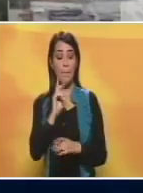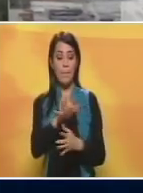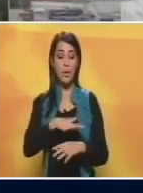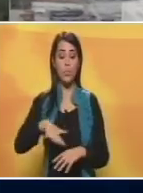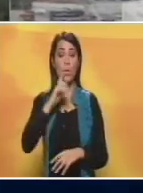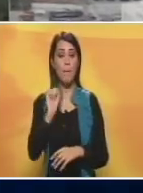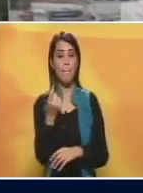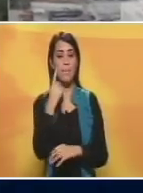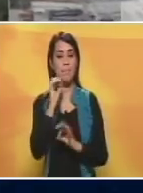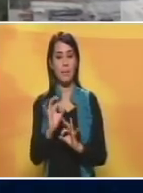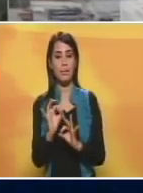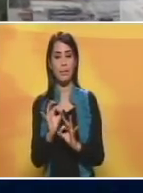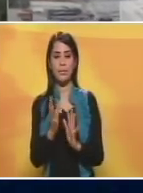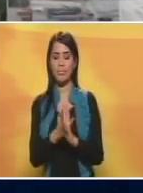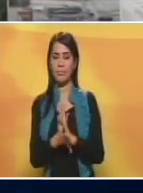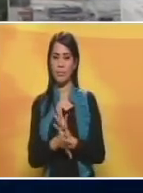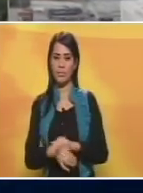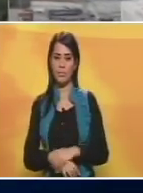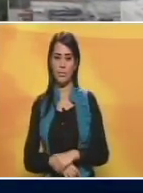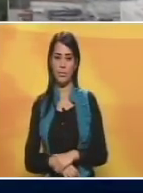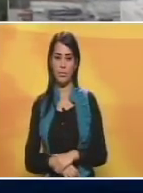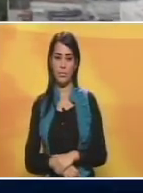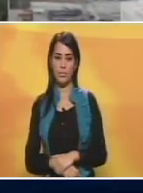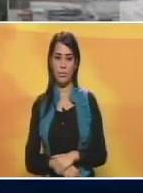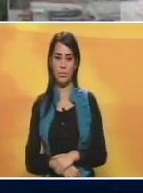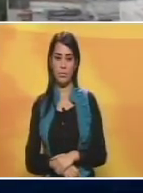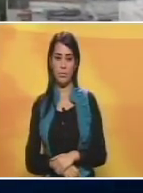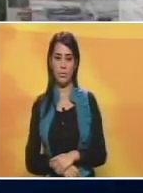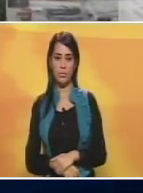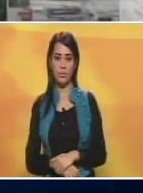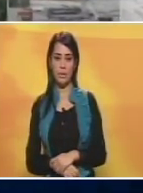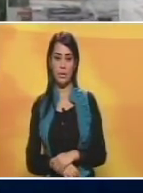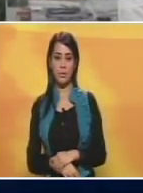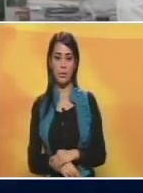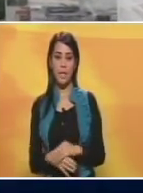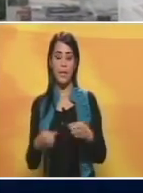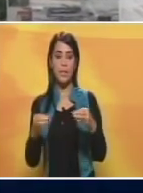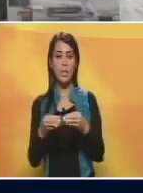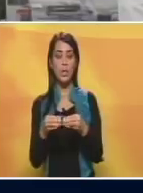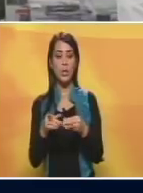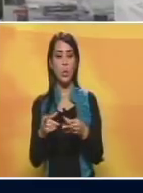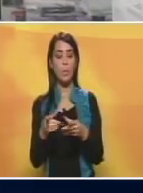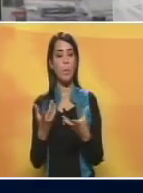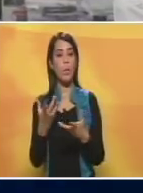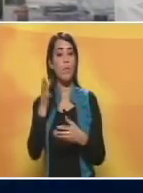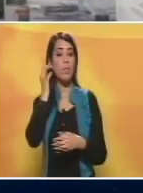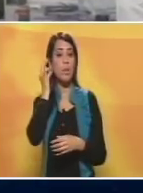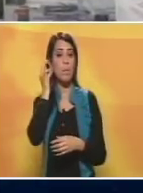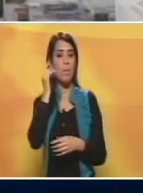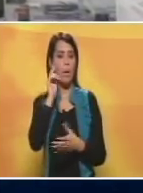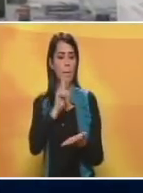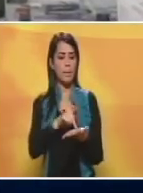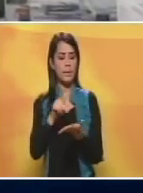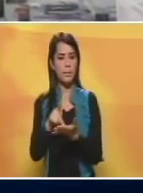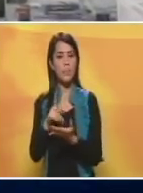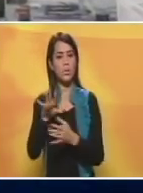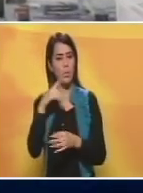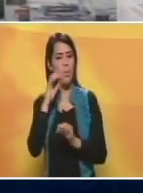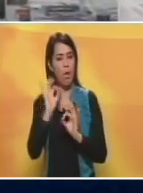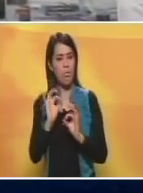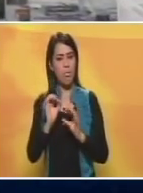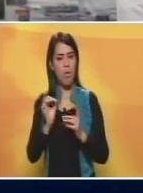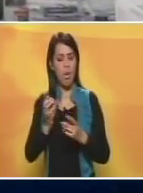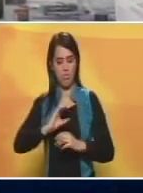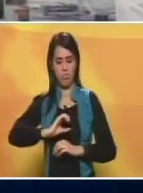la primera en su grupo, en el grupo del golf femenino, así que podría haber una medalla de oro ahí.